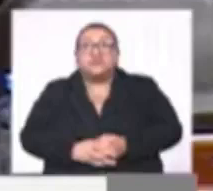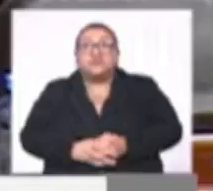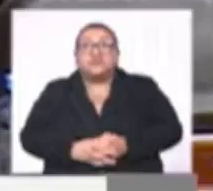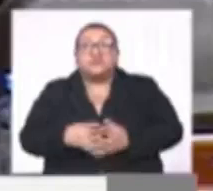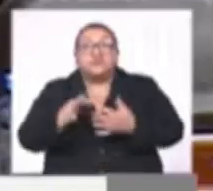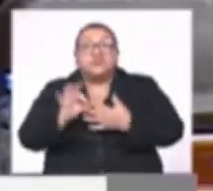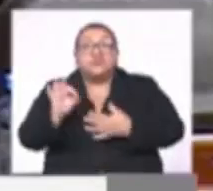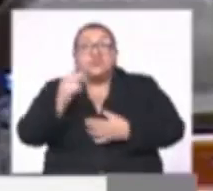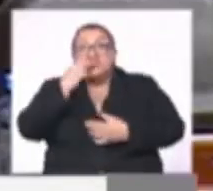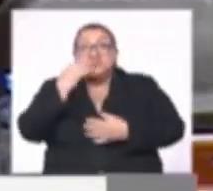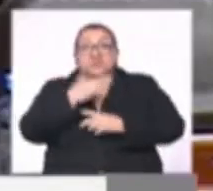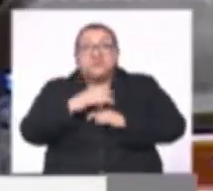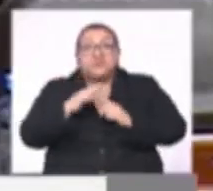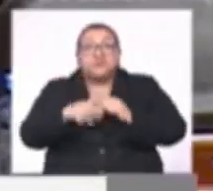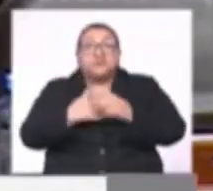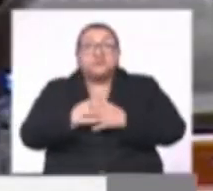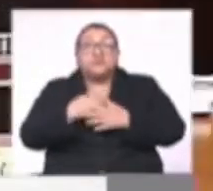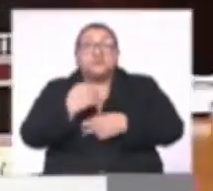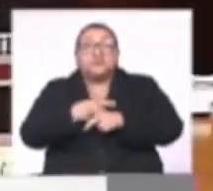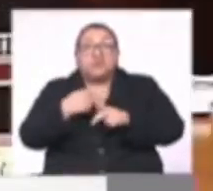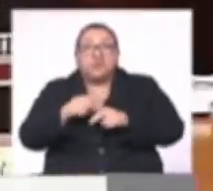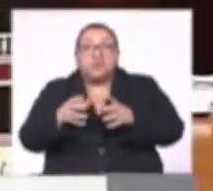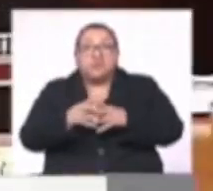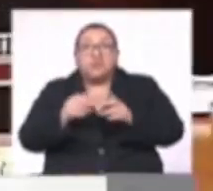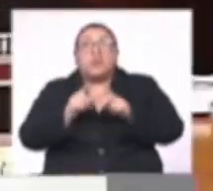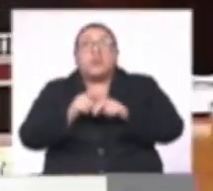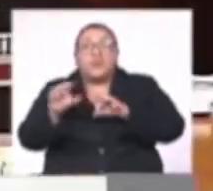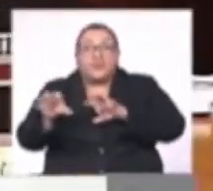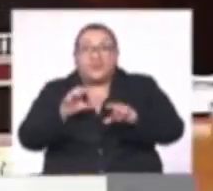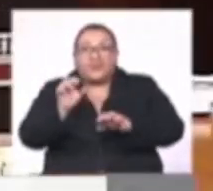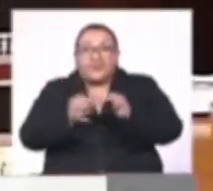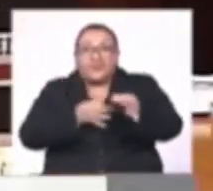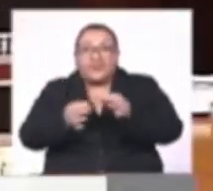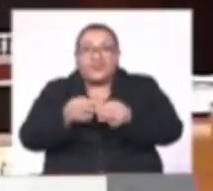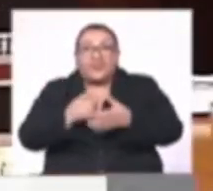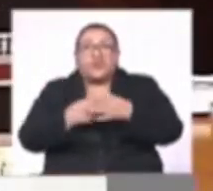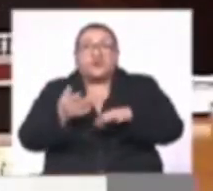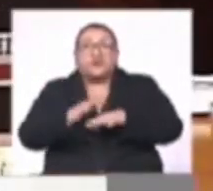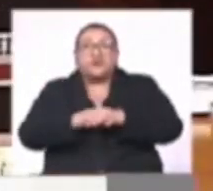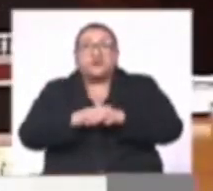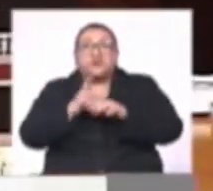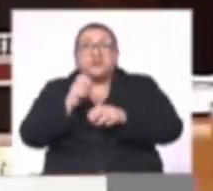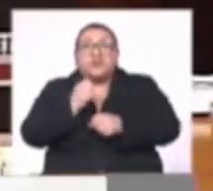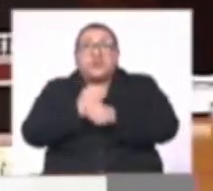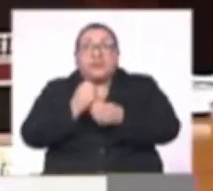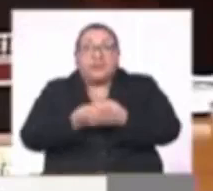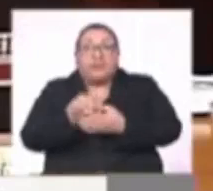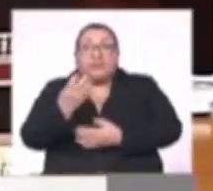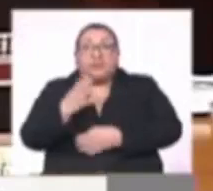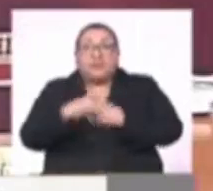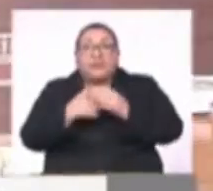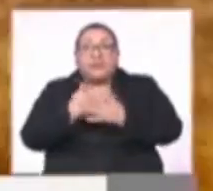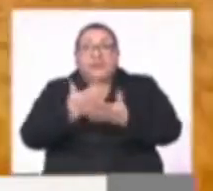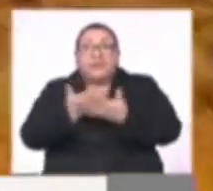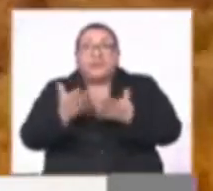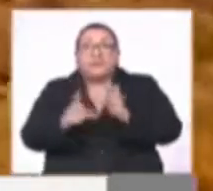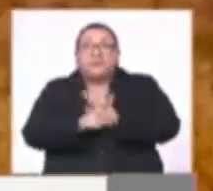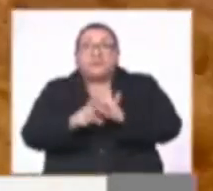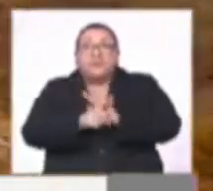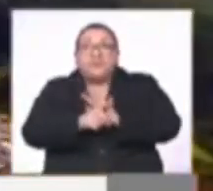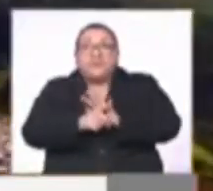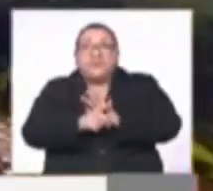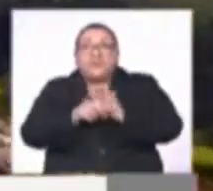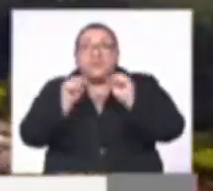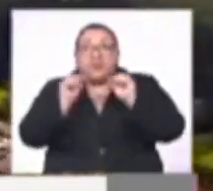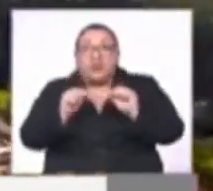calidad ambiental y los ecosistemas. También se realicen precisiones sobre el ámbito de la aplicación, siendo que la propuesta legislativa